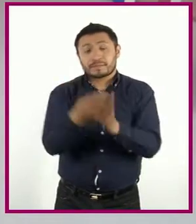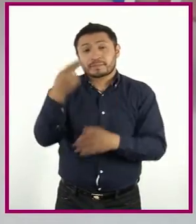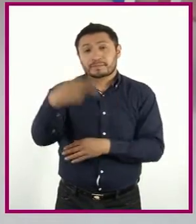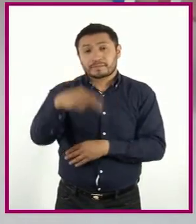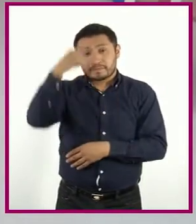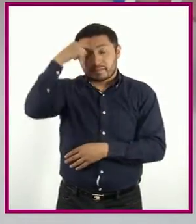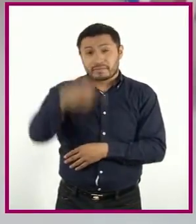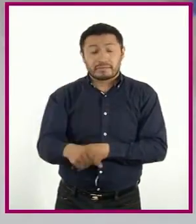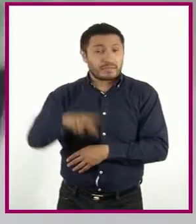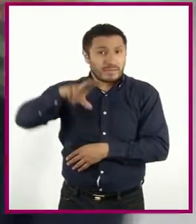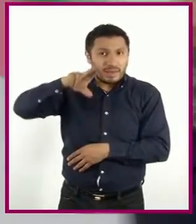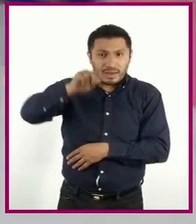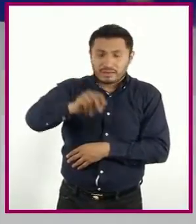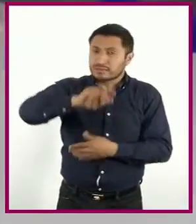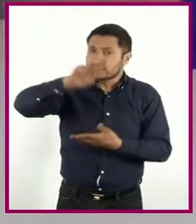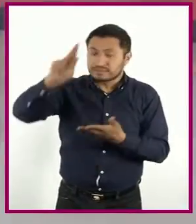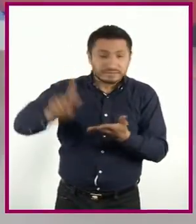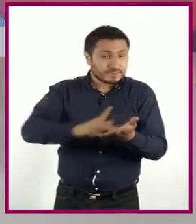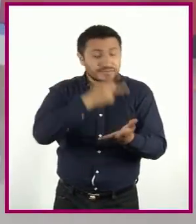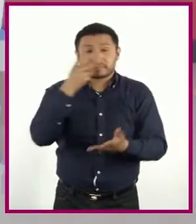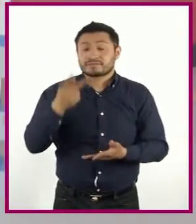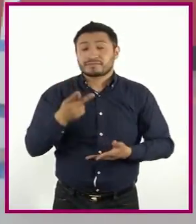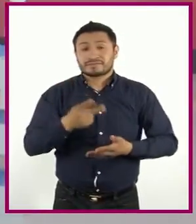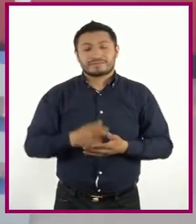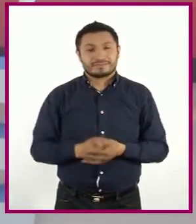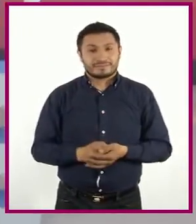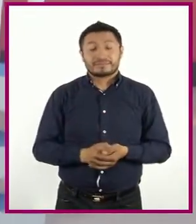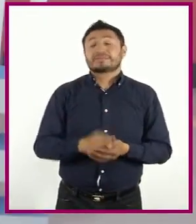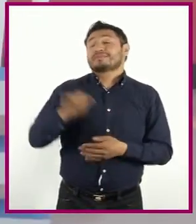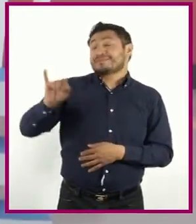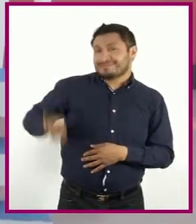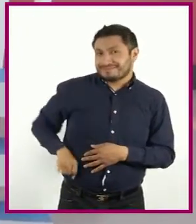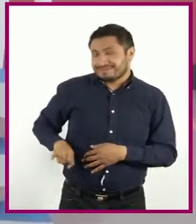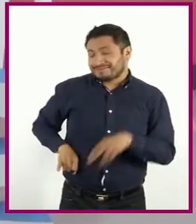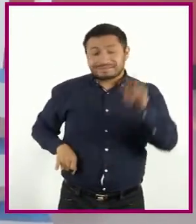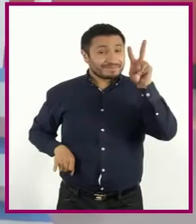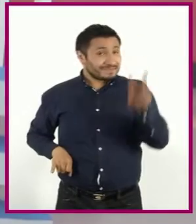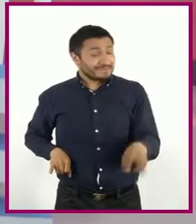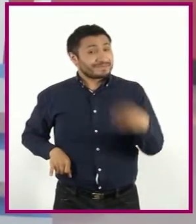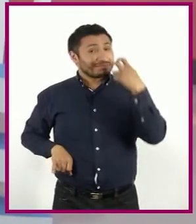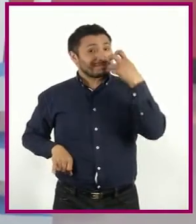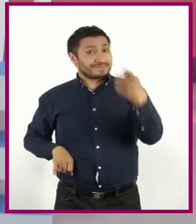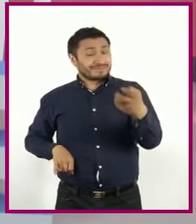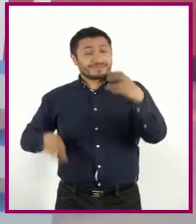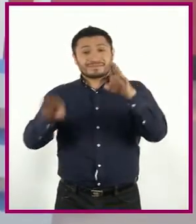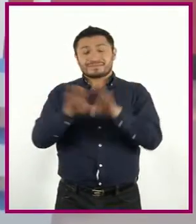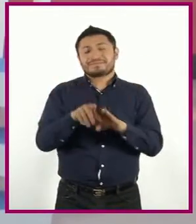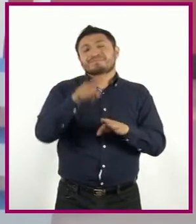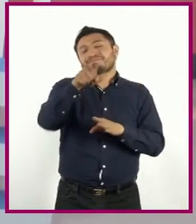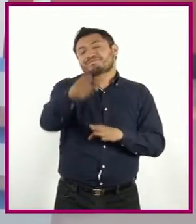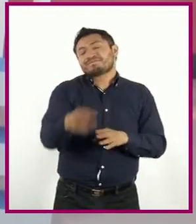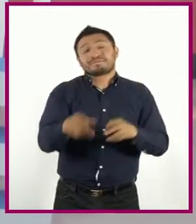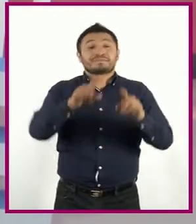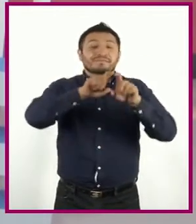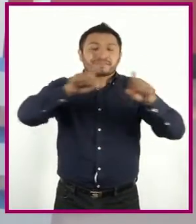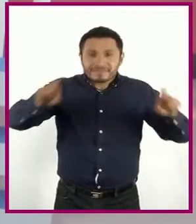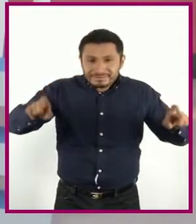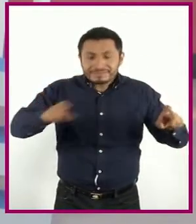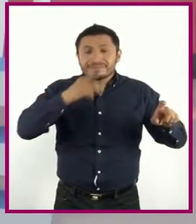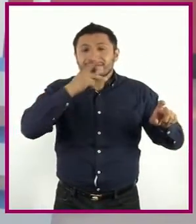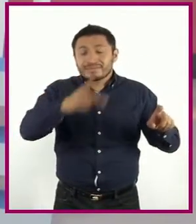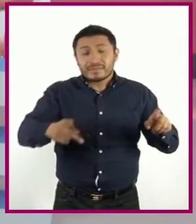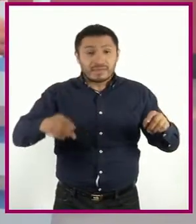Para no repetir. Eso suena interesante, profesora, pues esto nos permite dar flexibilidad a una frase